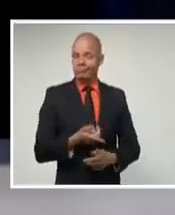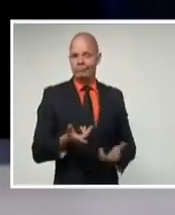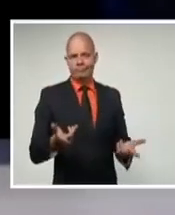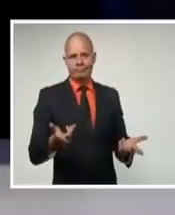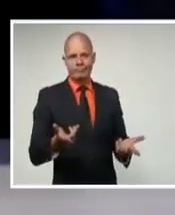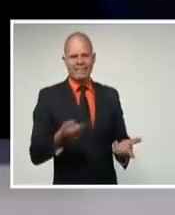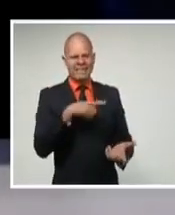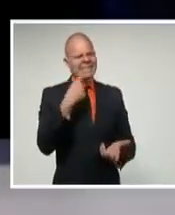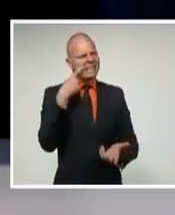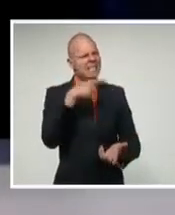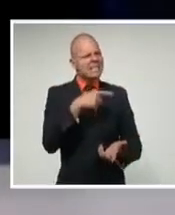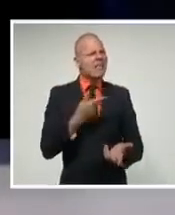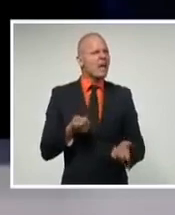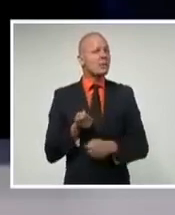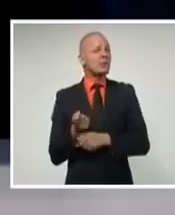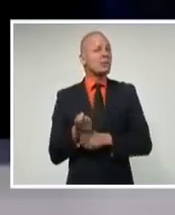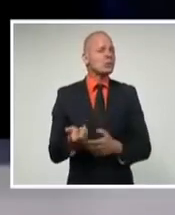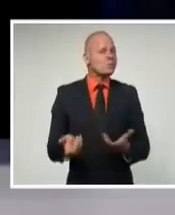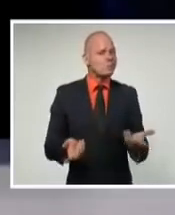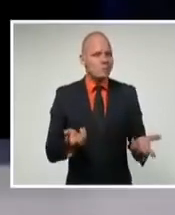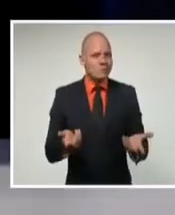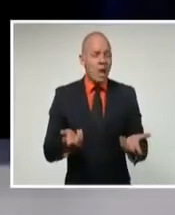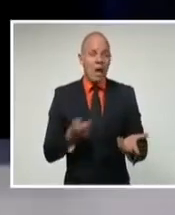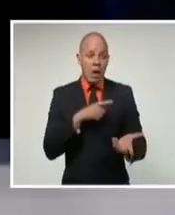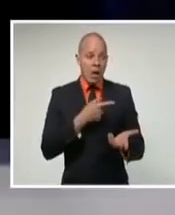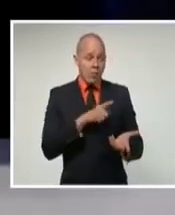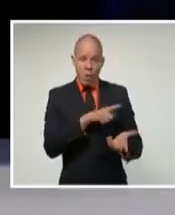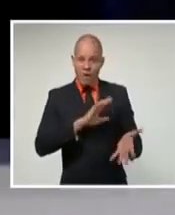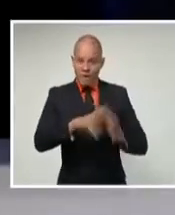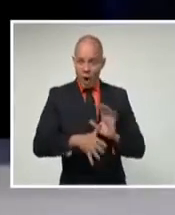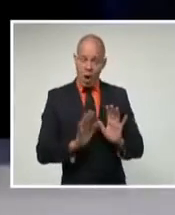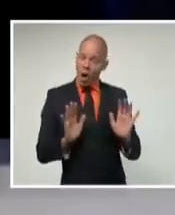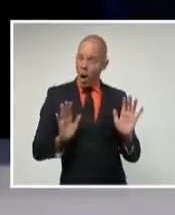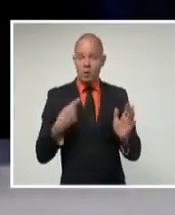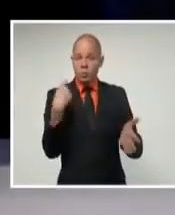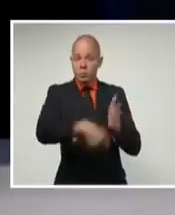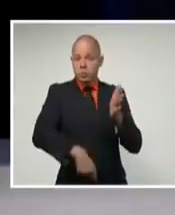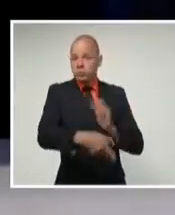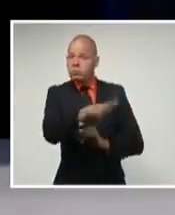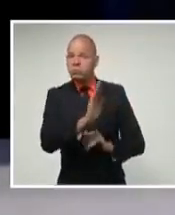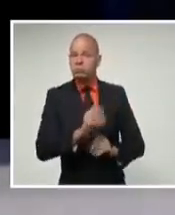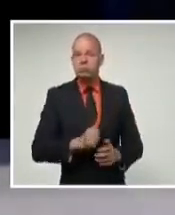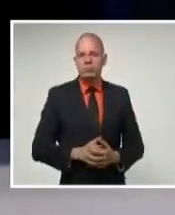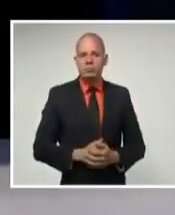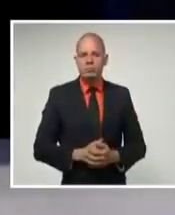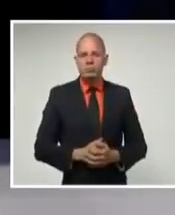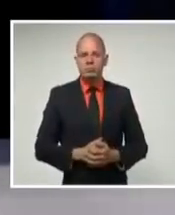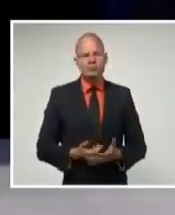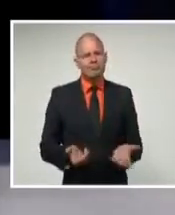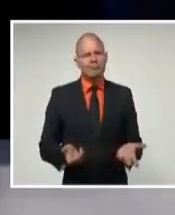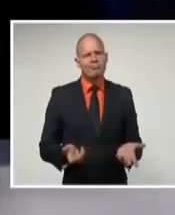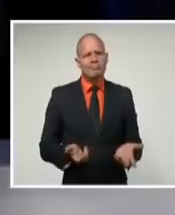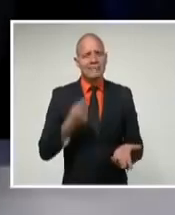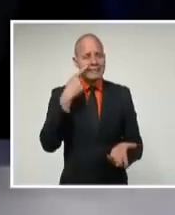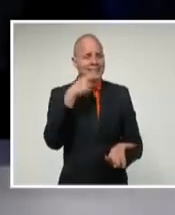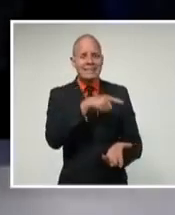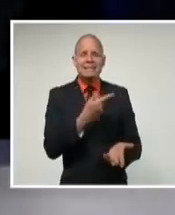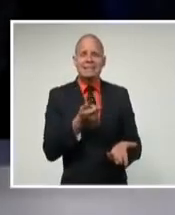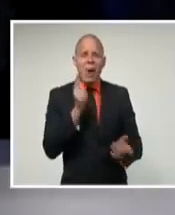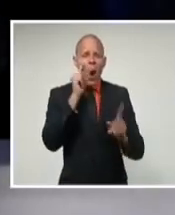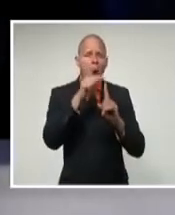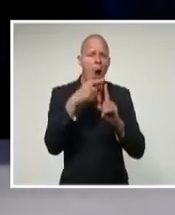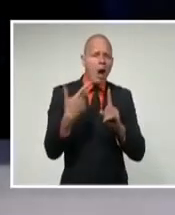provocadora, fue entonces que decidió multarlo. No es exagerado que yo les diga que todas estas provocaciones persiguen